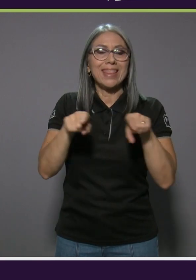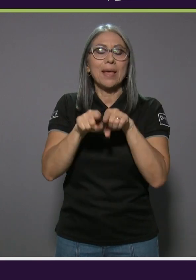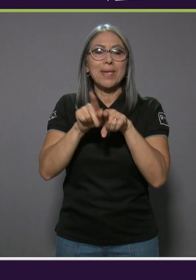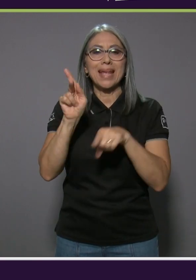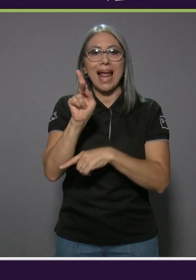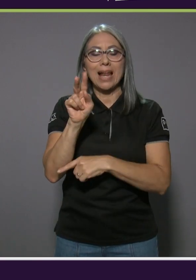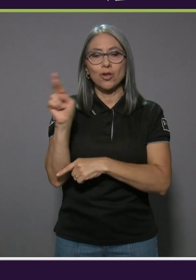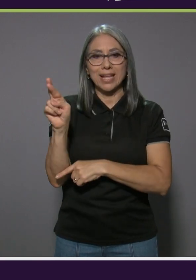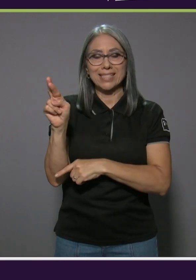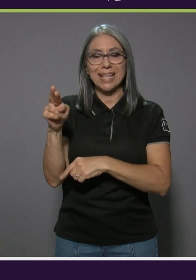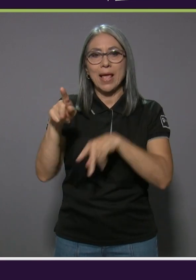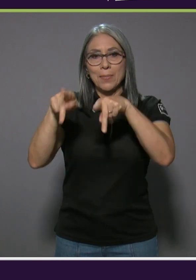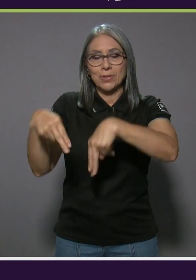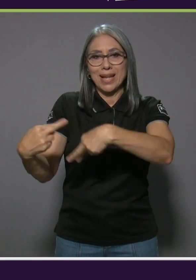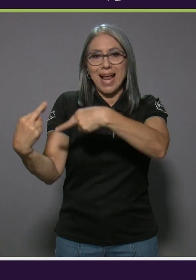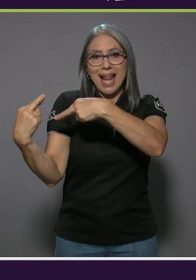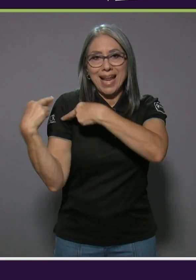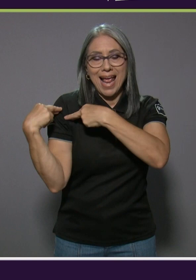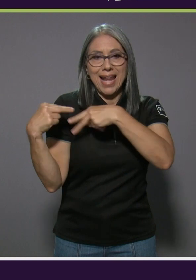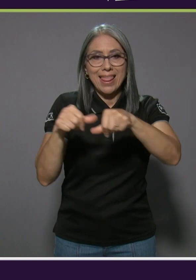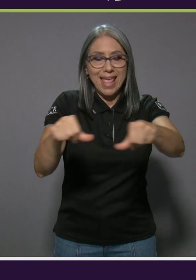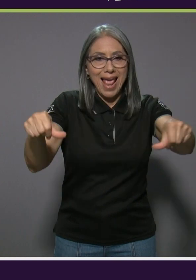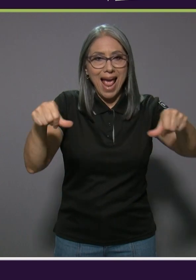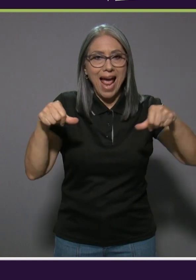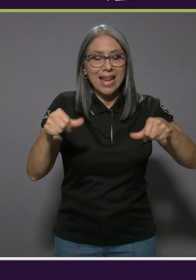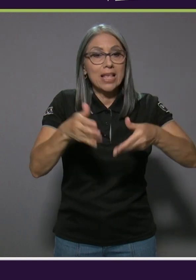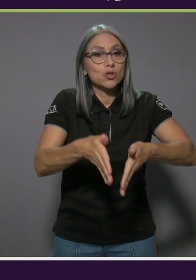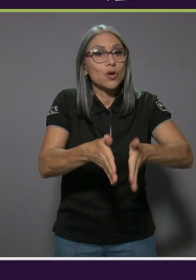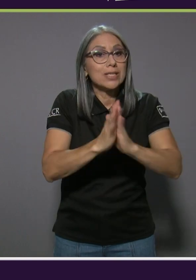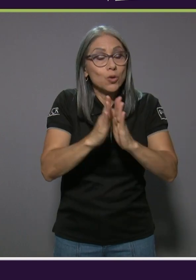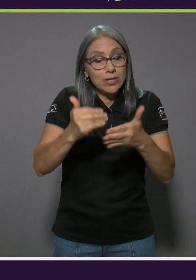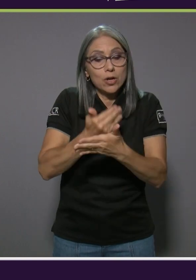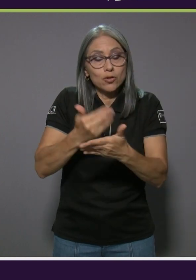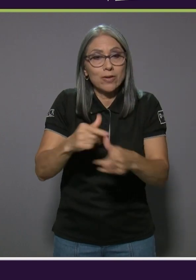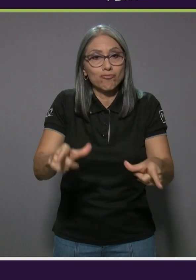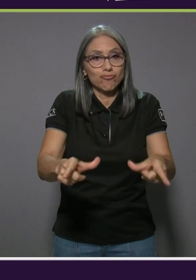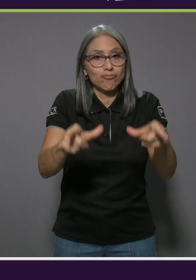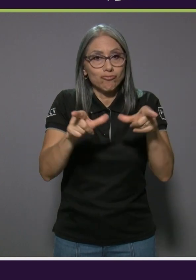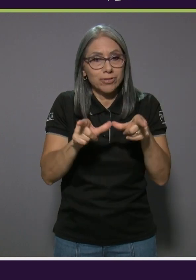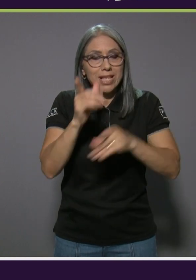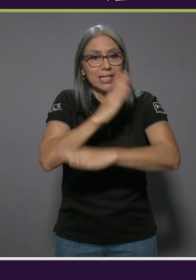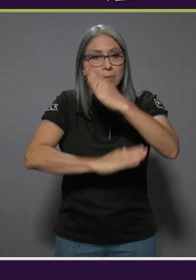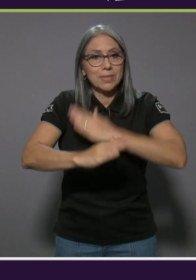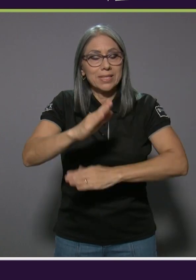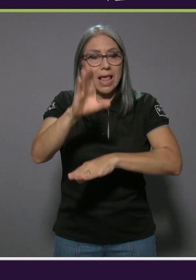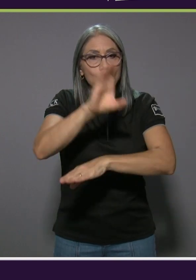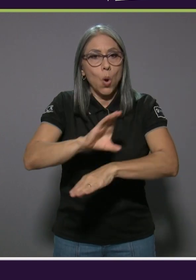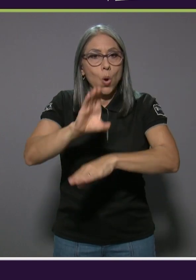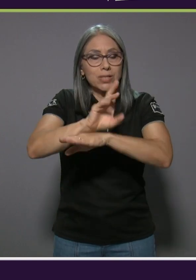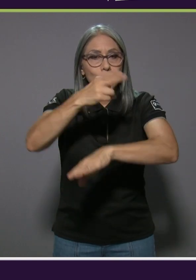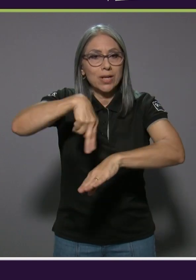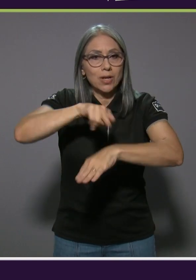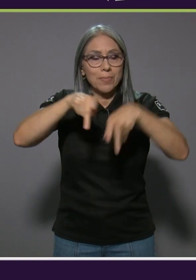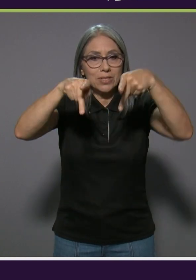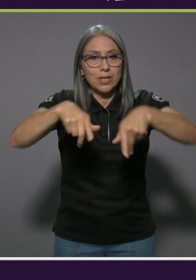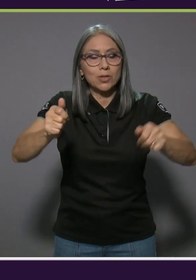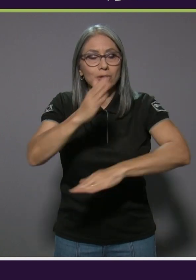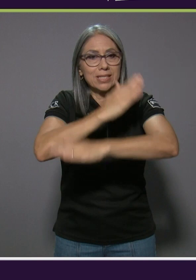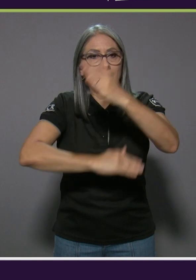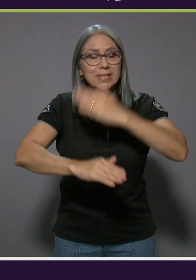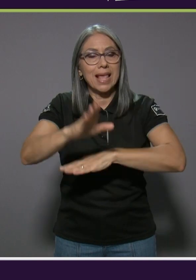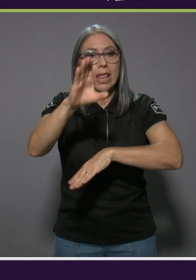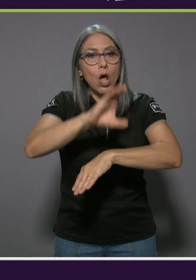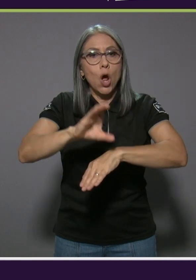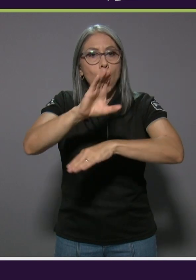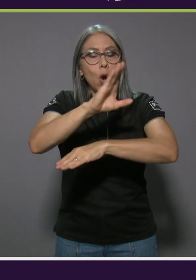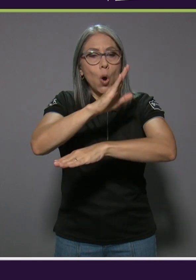área de solicitud y renovación de la certificación en discapacidad del Consejo Nacional de las Personas con Discapacidad, CONAPDIS.